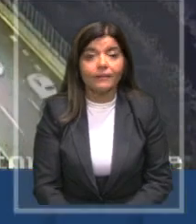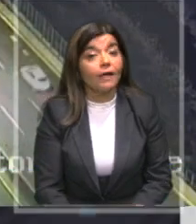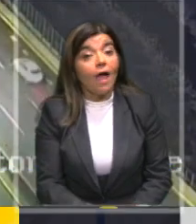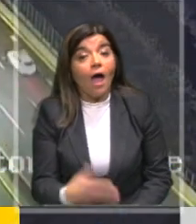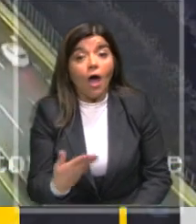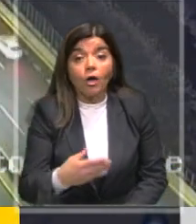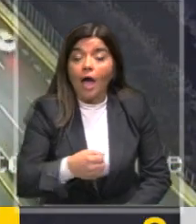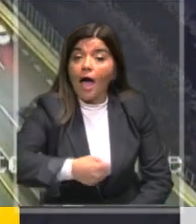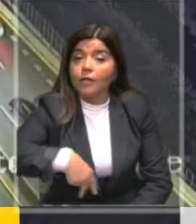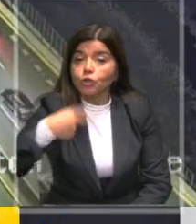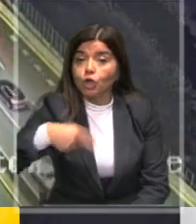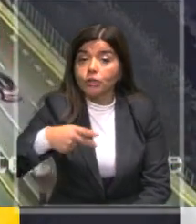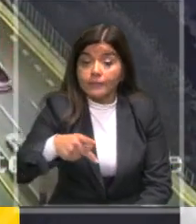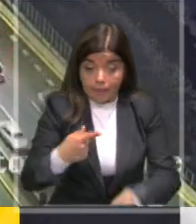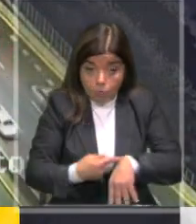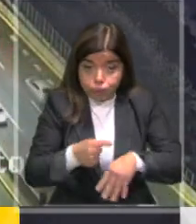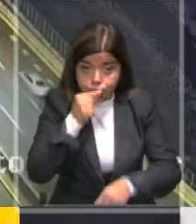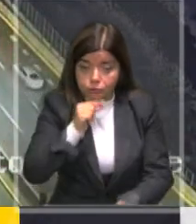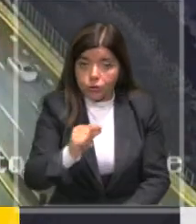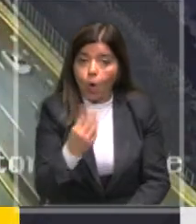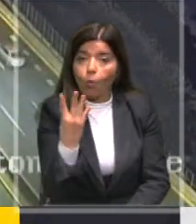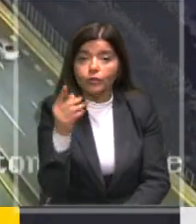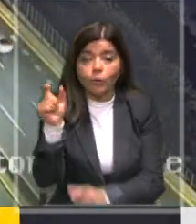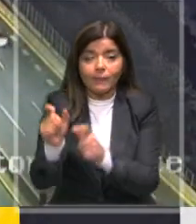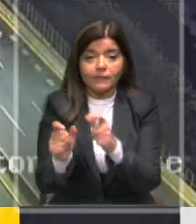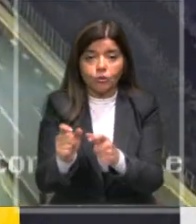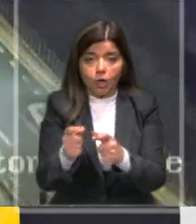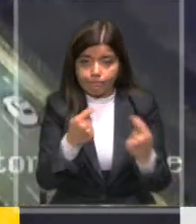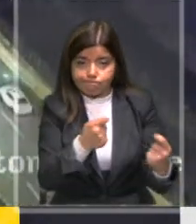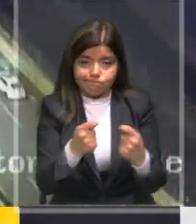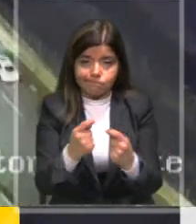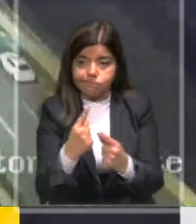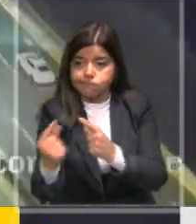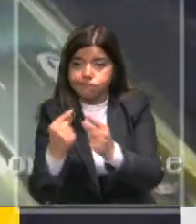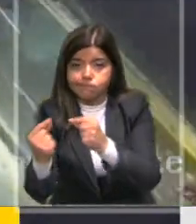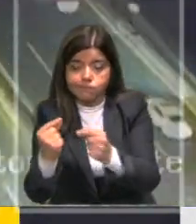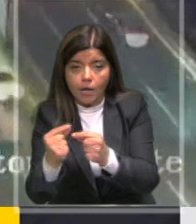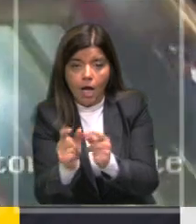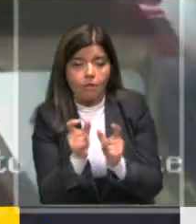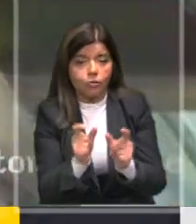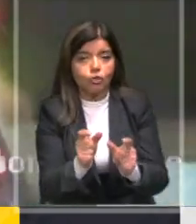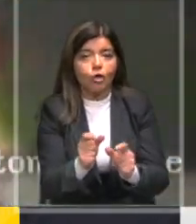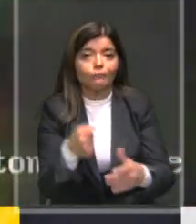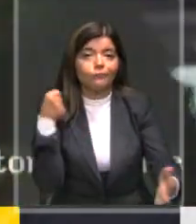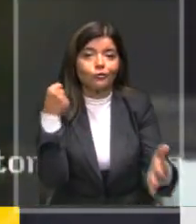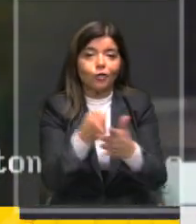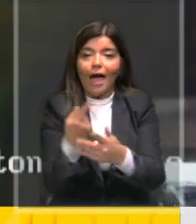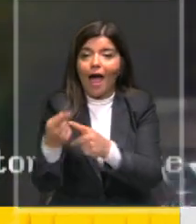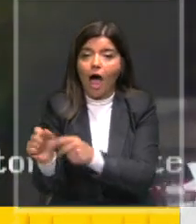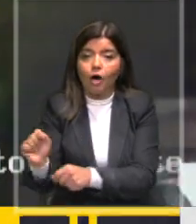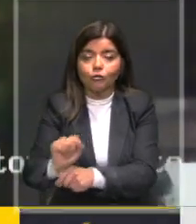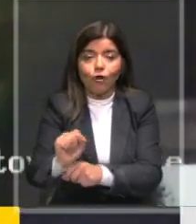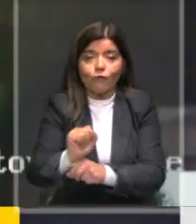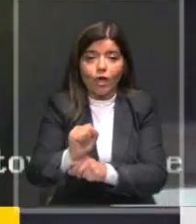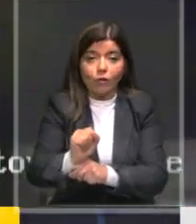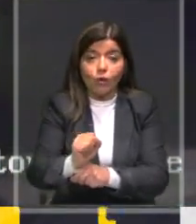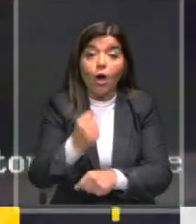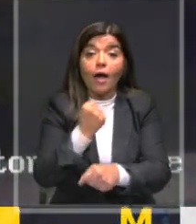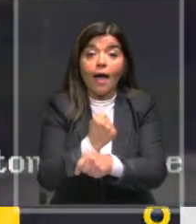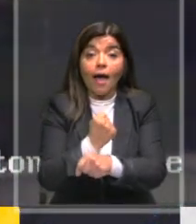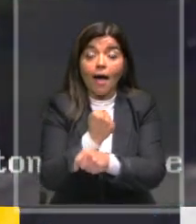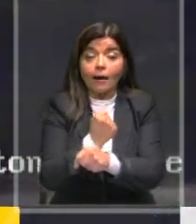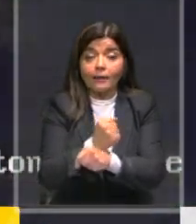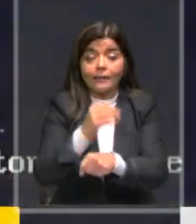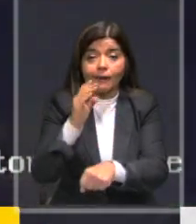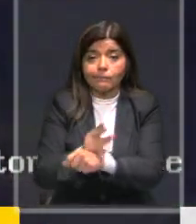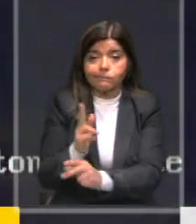Vamos con noticia de último minuto porque cuatro sujetos intentando escapar de una fiscalización terminan chocando a otros vehículos. Finalmente Carabineros tiene que disparar